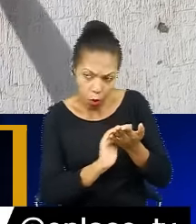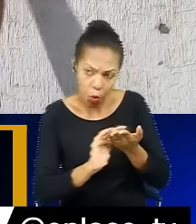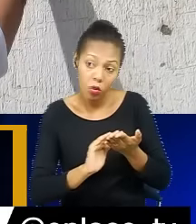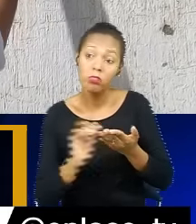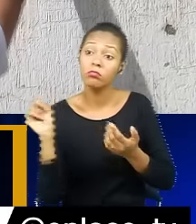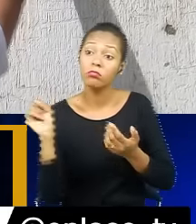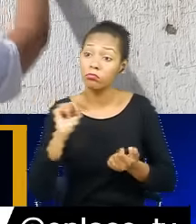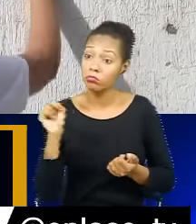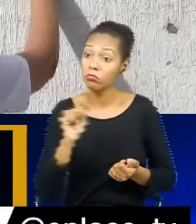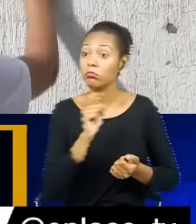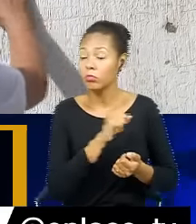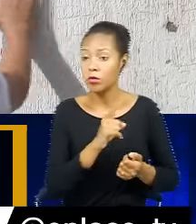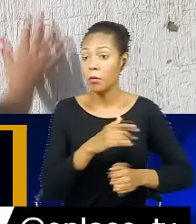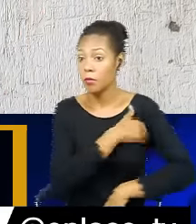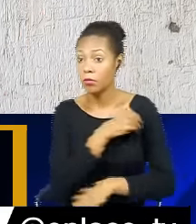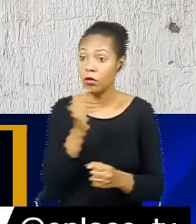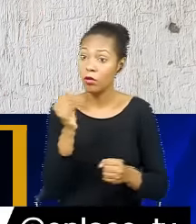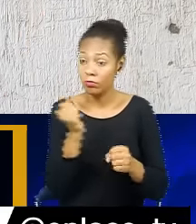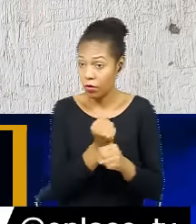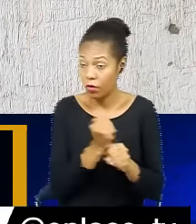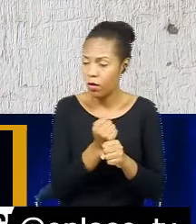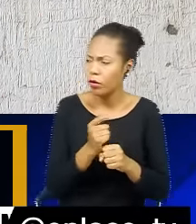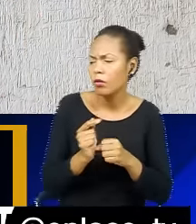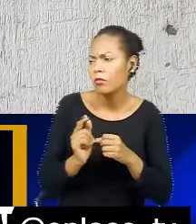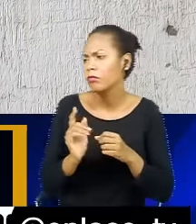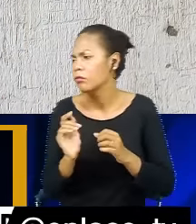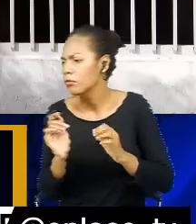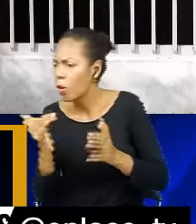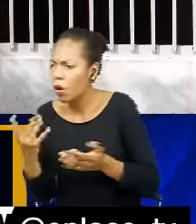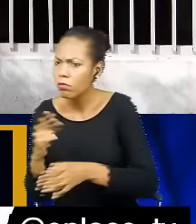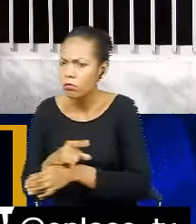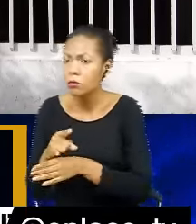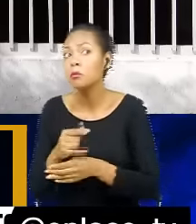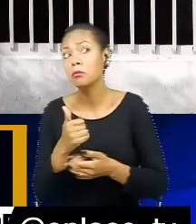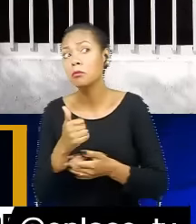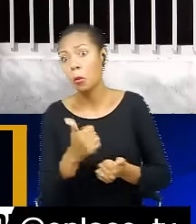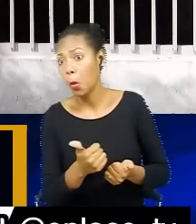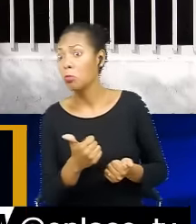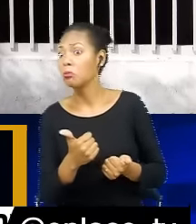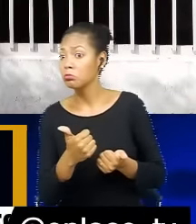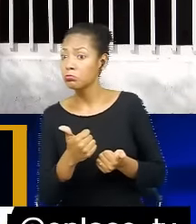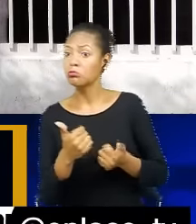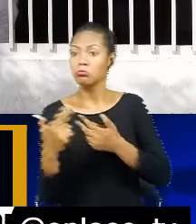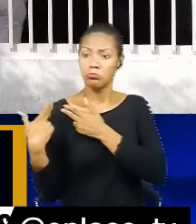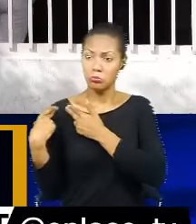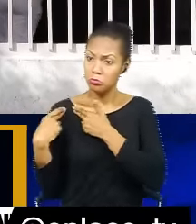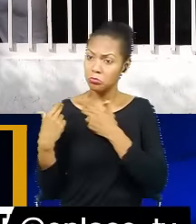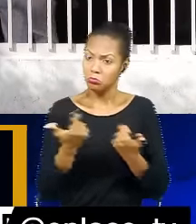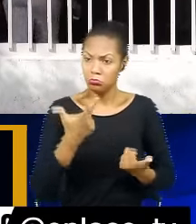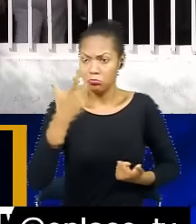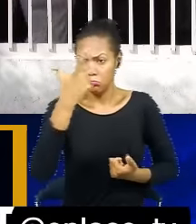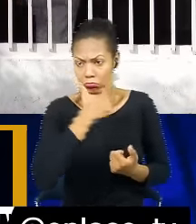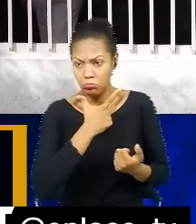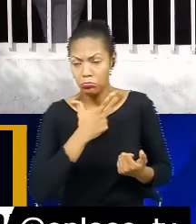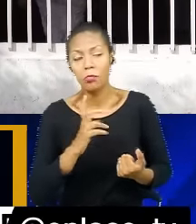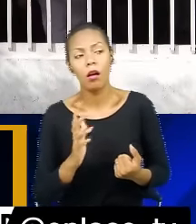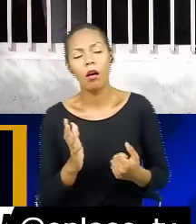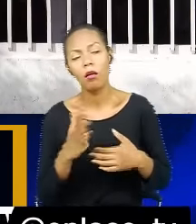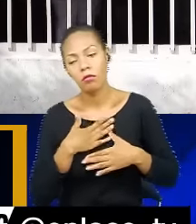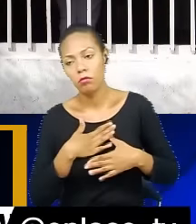acompañando el proceso porque hemos respetado y hemos sido respetuosos de la protesta natural del ser de los trabajadores, pero